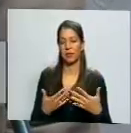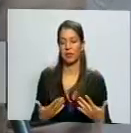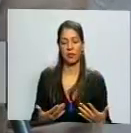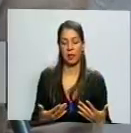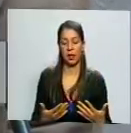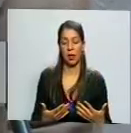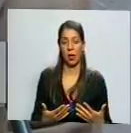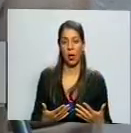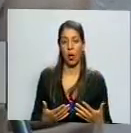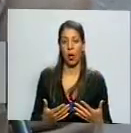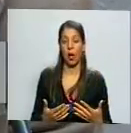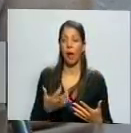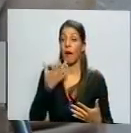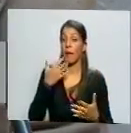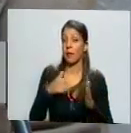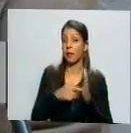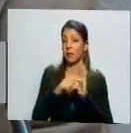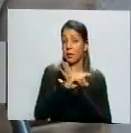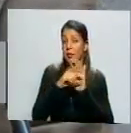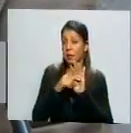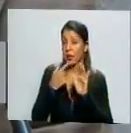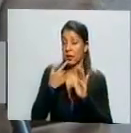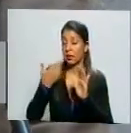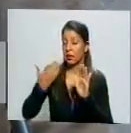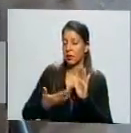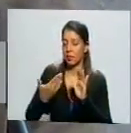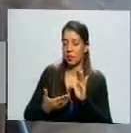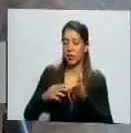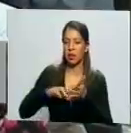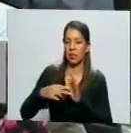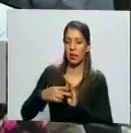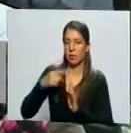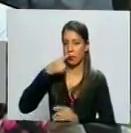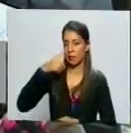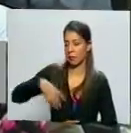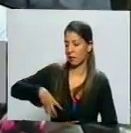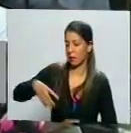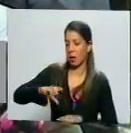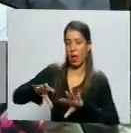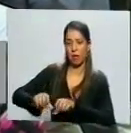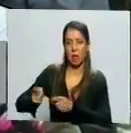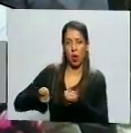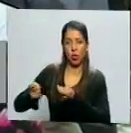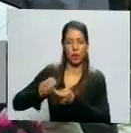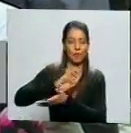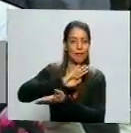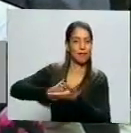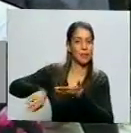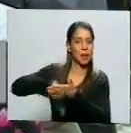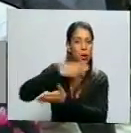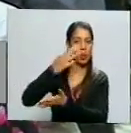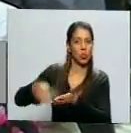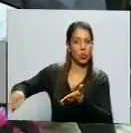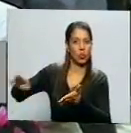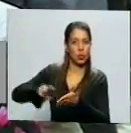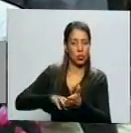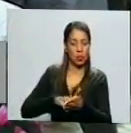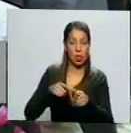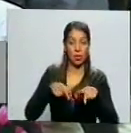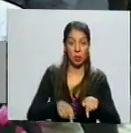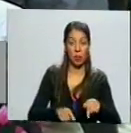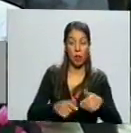un fin primordial de todo régimen de contrataciones públicas, la promoción y la protección